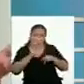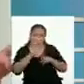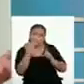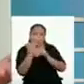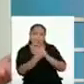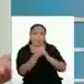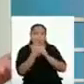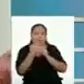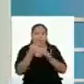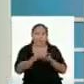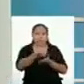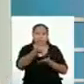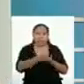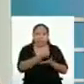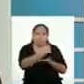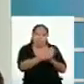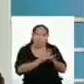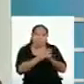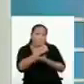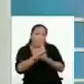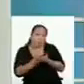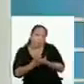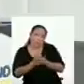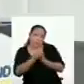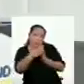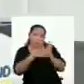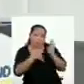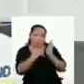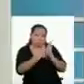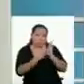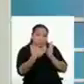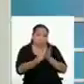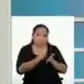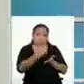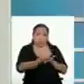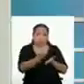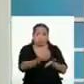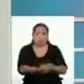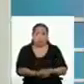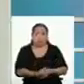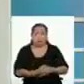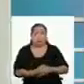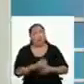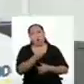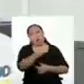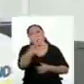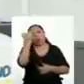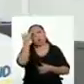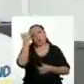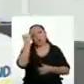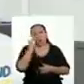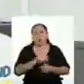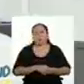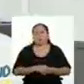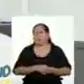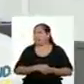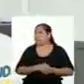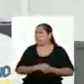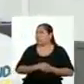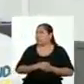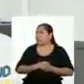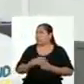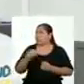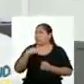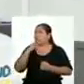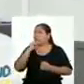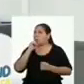costo de la bici en cuotas y acordar un cronograma de pan. ¿Ya? ¿Qué otra opción se te ocurre? Que me diga todo sobre los bancos